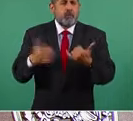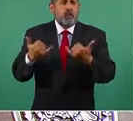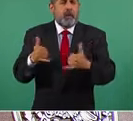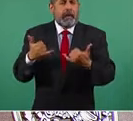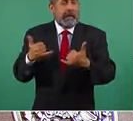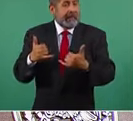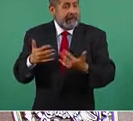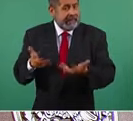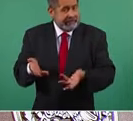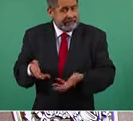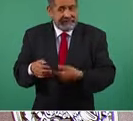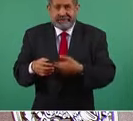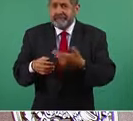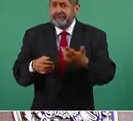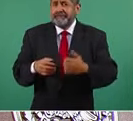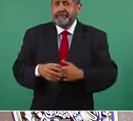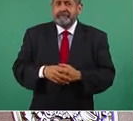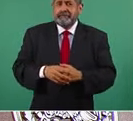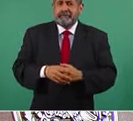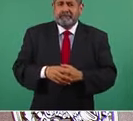juguetes,